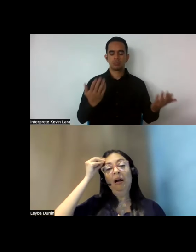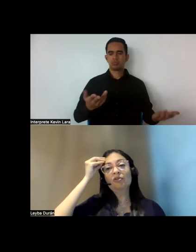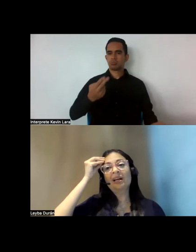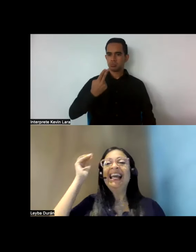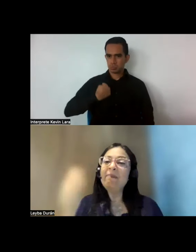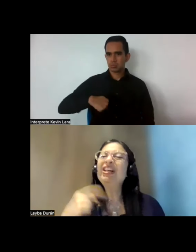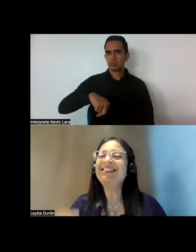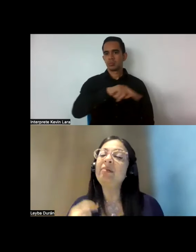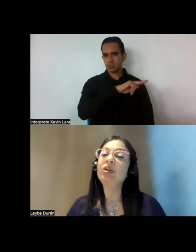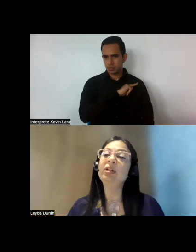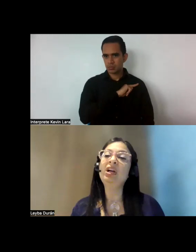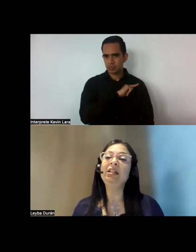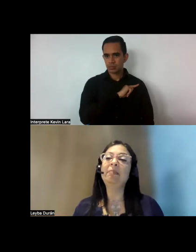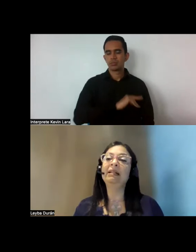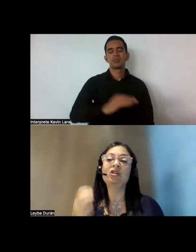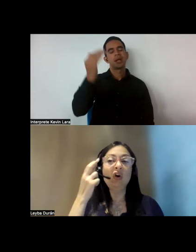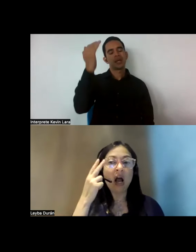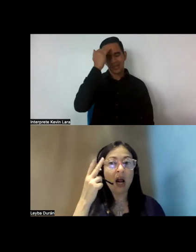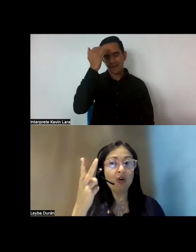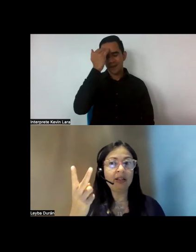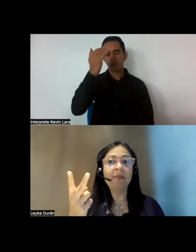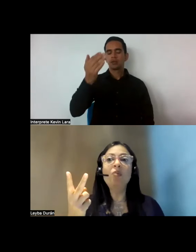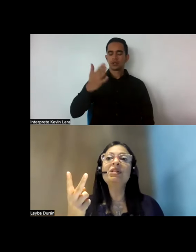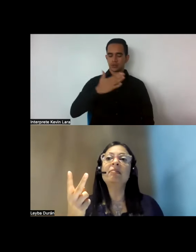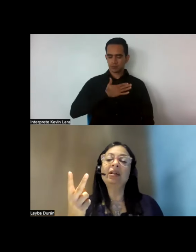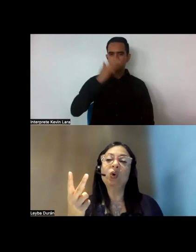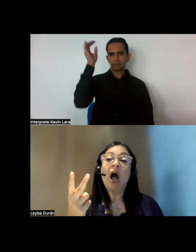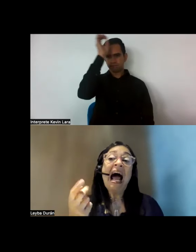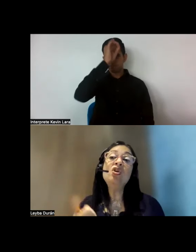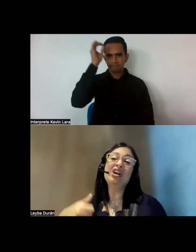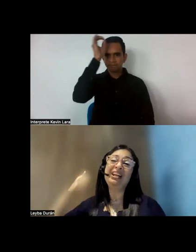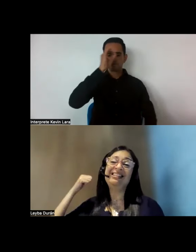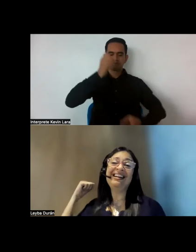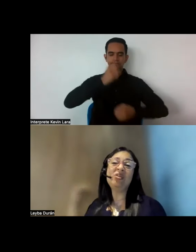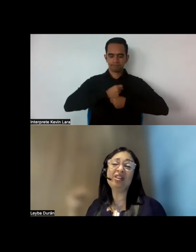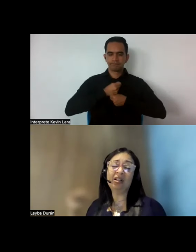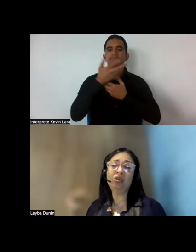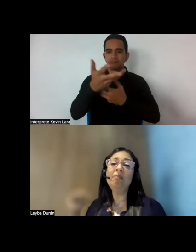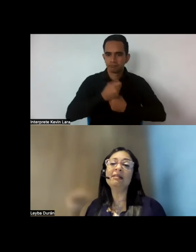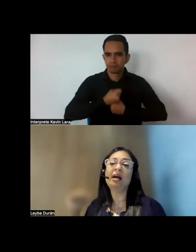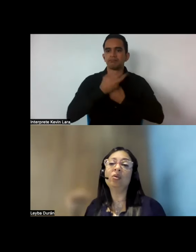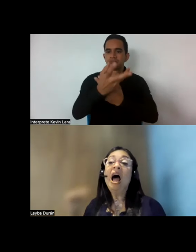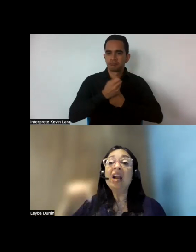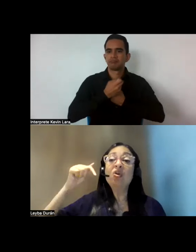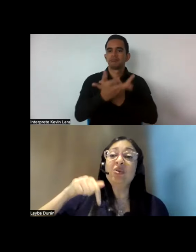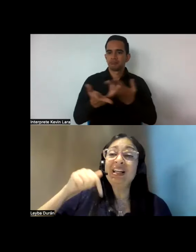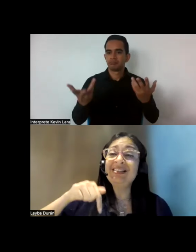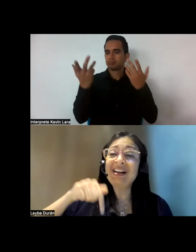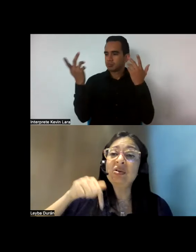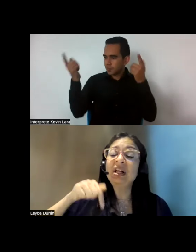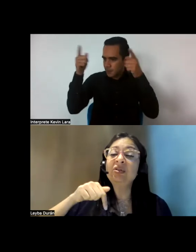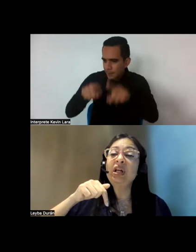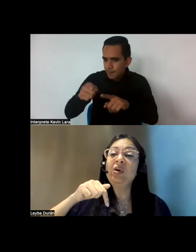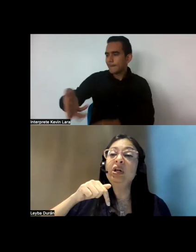seres humanos, es porque estamos dando la interpretación a lo que estamos observando, a lo que nos están recordando del pasado, a lo que nos